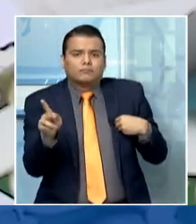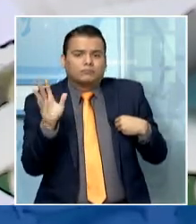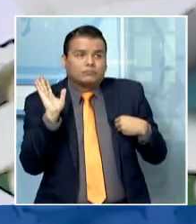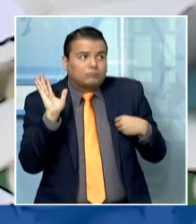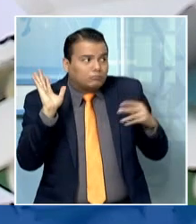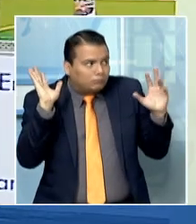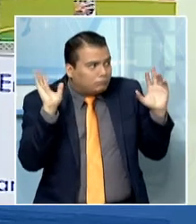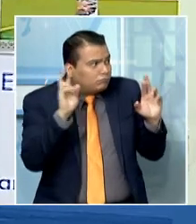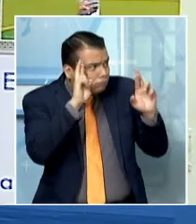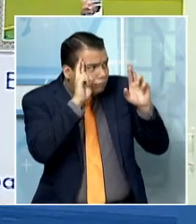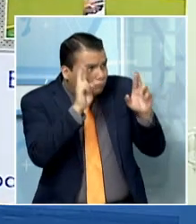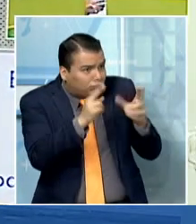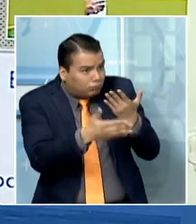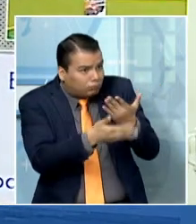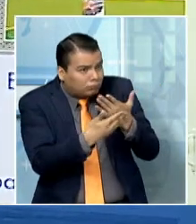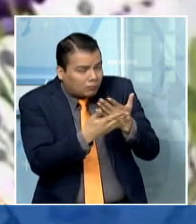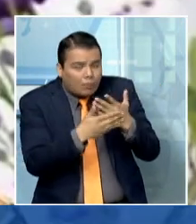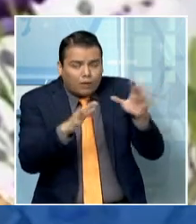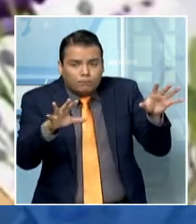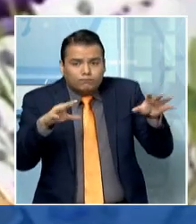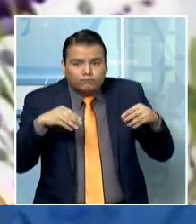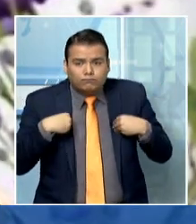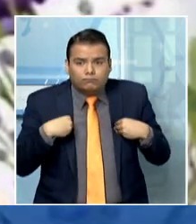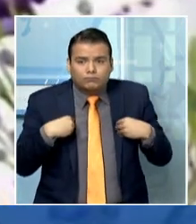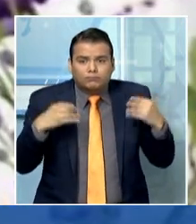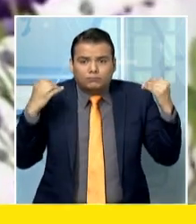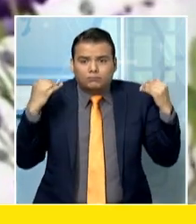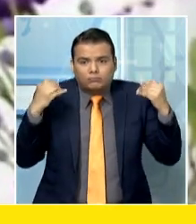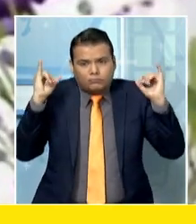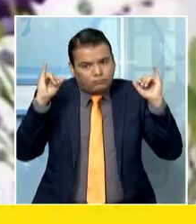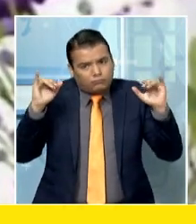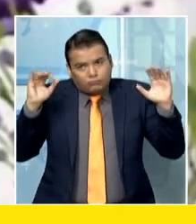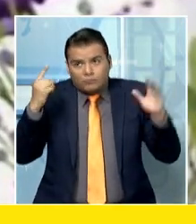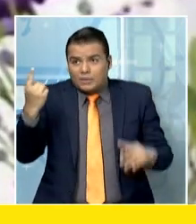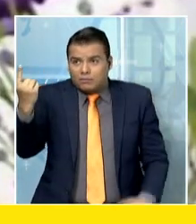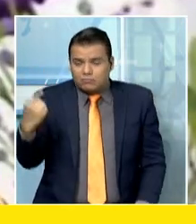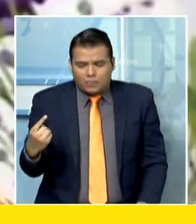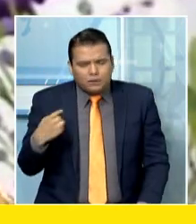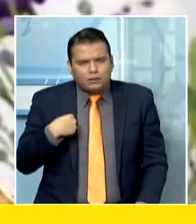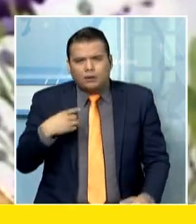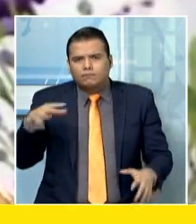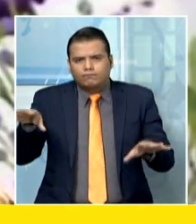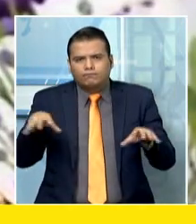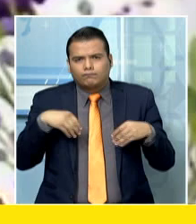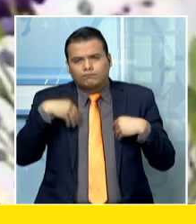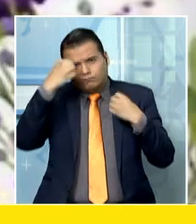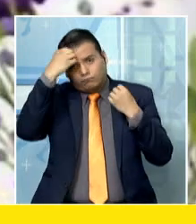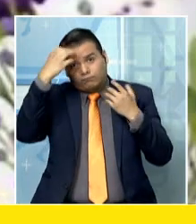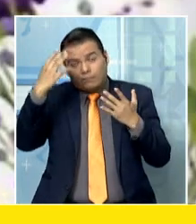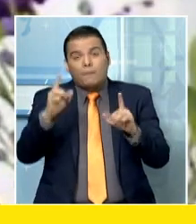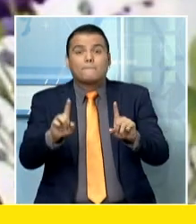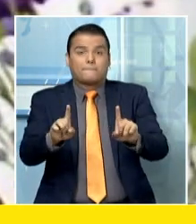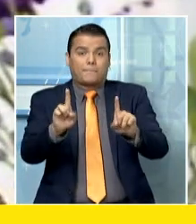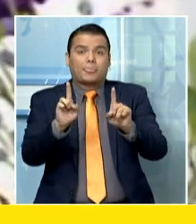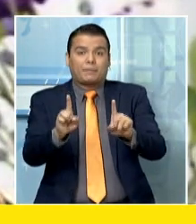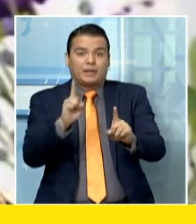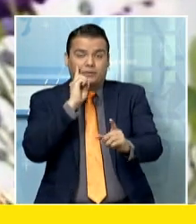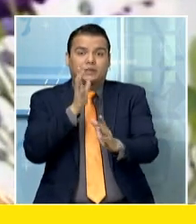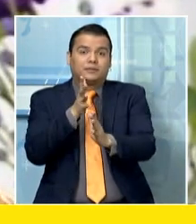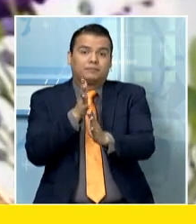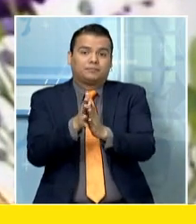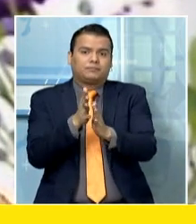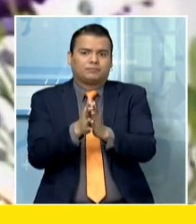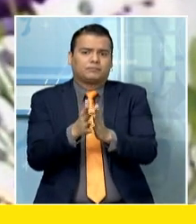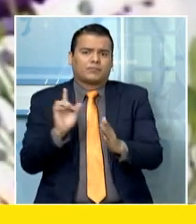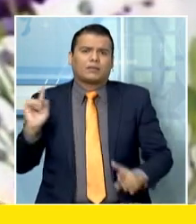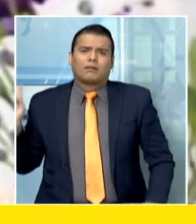respetuosos de las decisiones judiciales y vamos a dar cumplimiento a lo ordenado por el juez pero es importante manifestar que esto viene